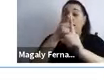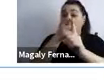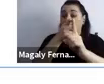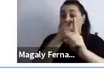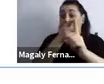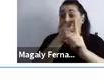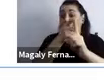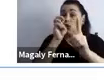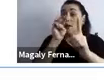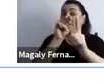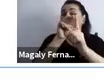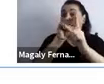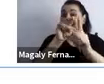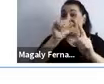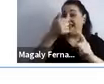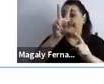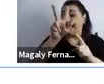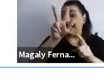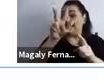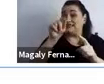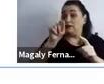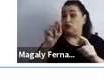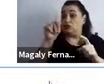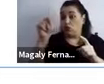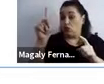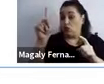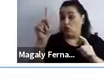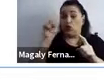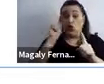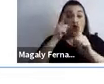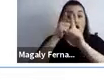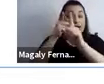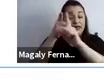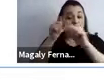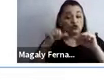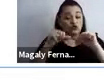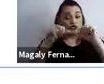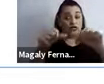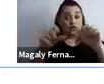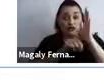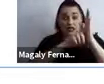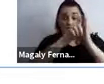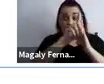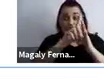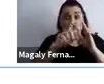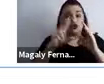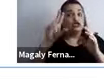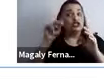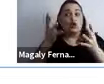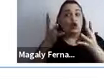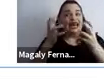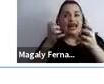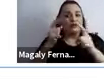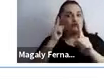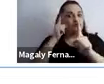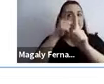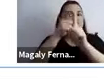la meta 13.1 de los Objetivos Sostenibles de Desarrollo, si no queremos llegar a ese punto fatídico, ¿no?